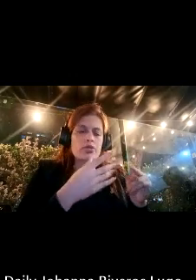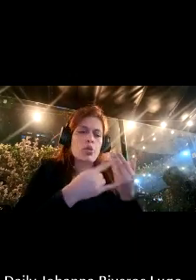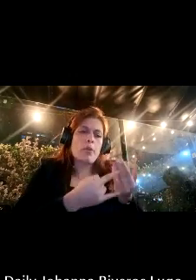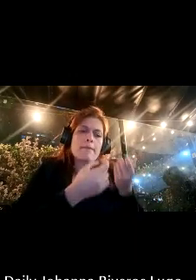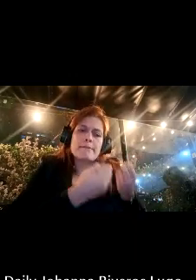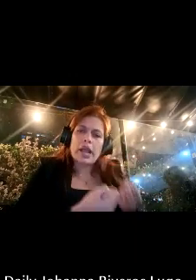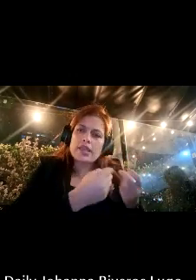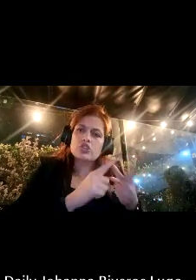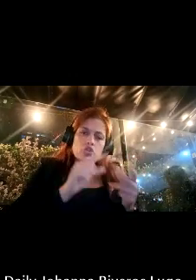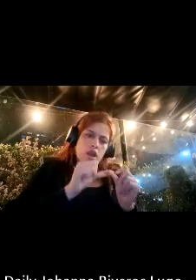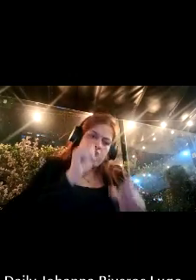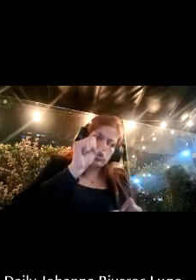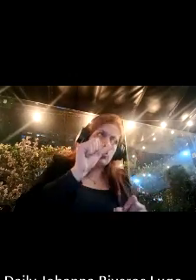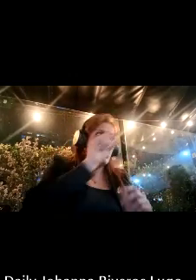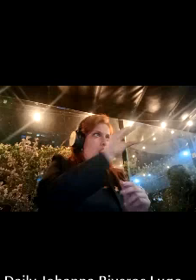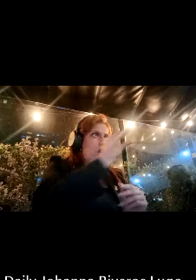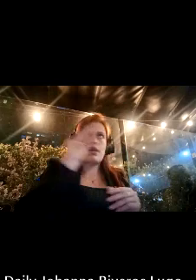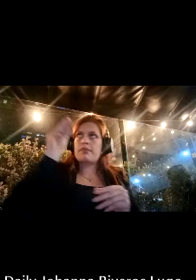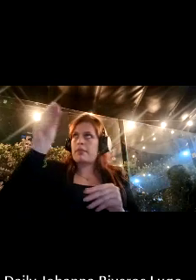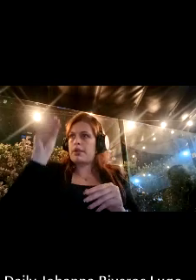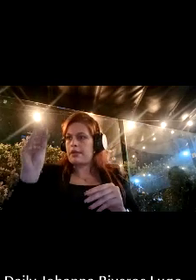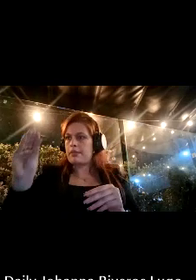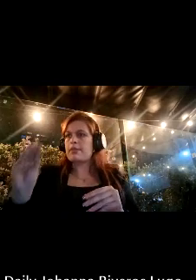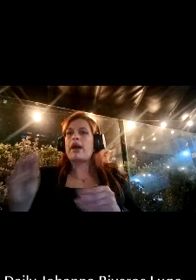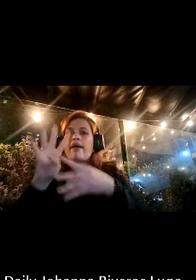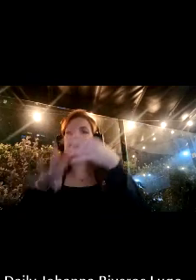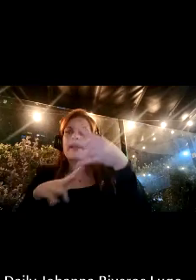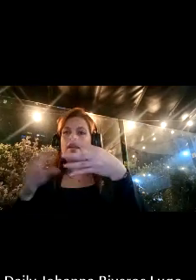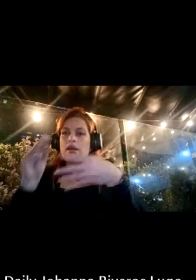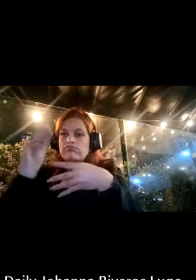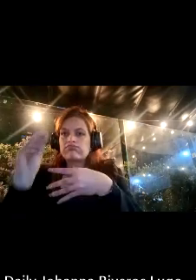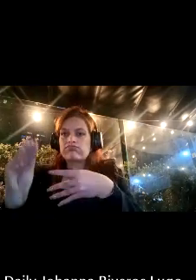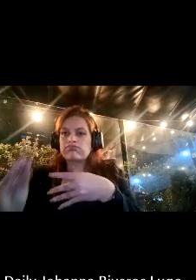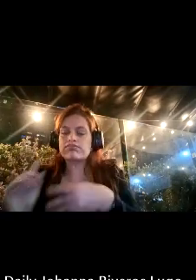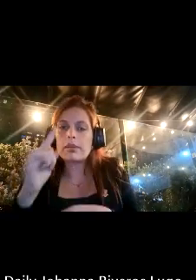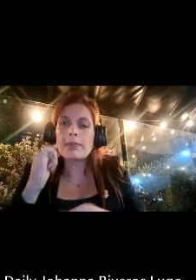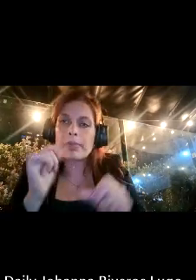es la altura de la rampa, es esta altura, esta distancia.